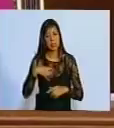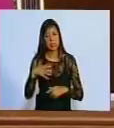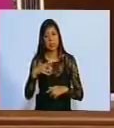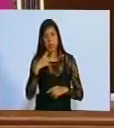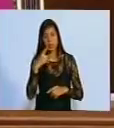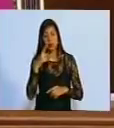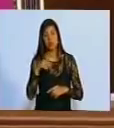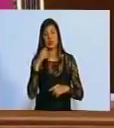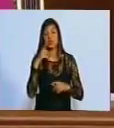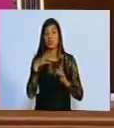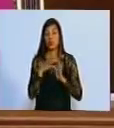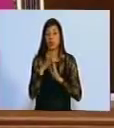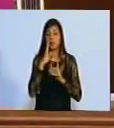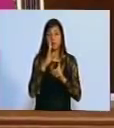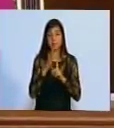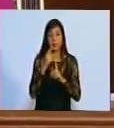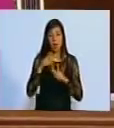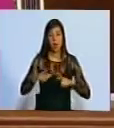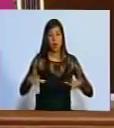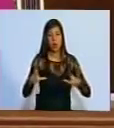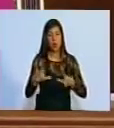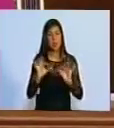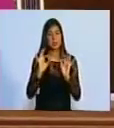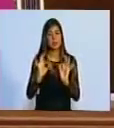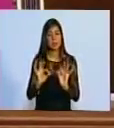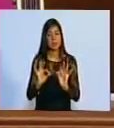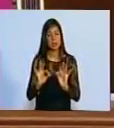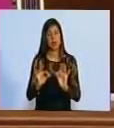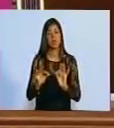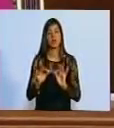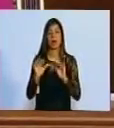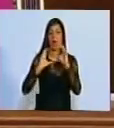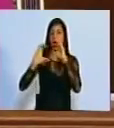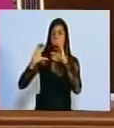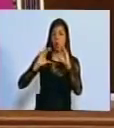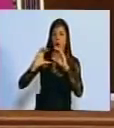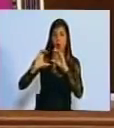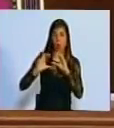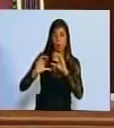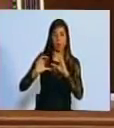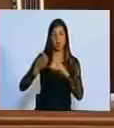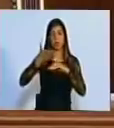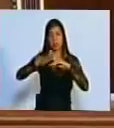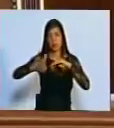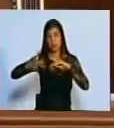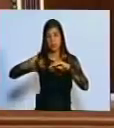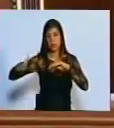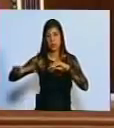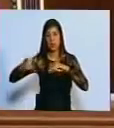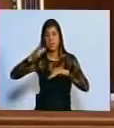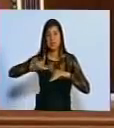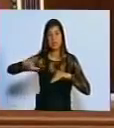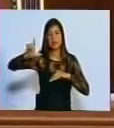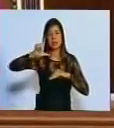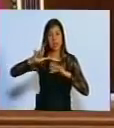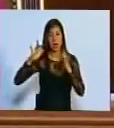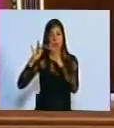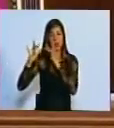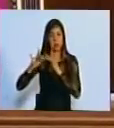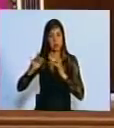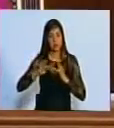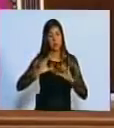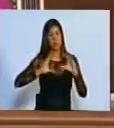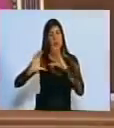posición estratégica, territorialmente hablando, para las comunicaciones con el Caribe, con los Llanos, y significaba